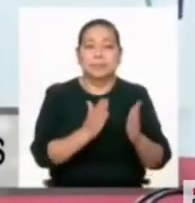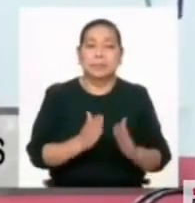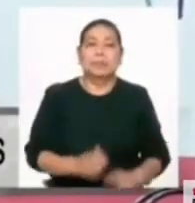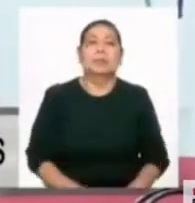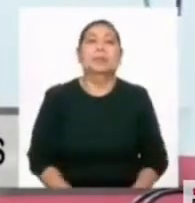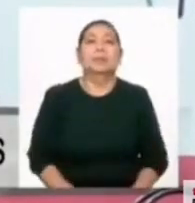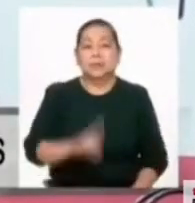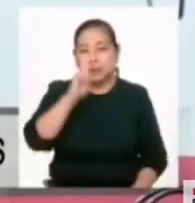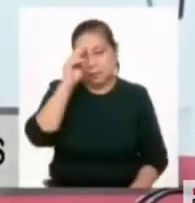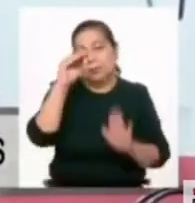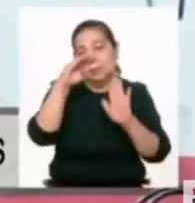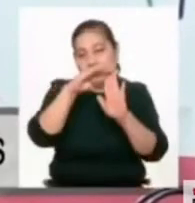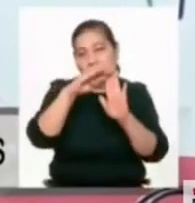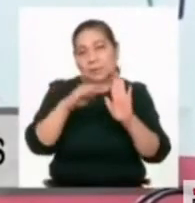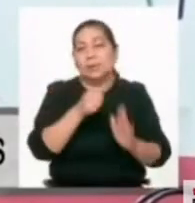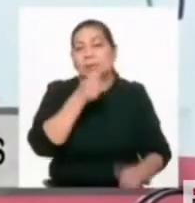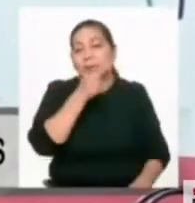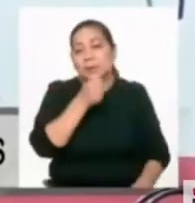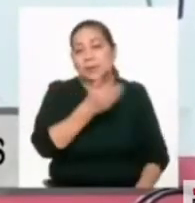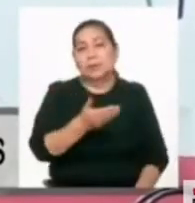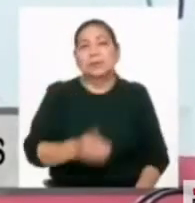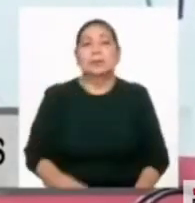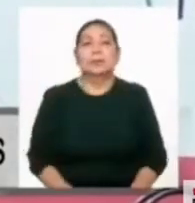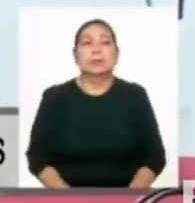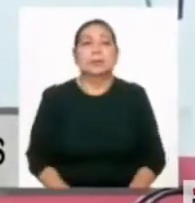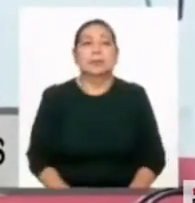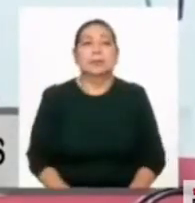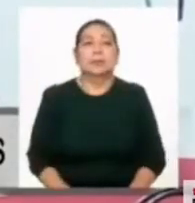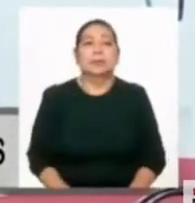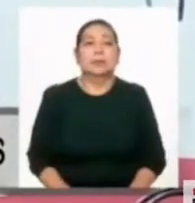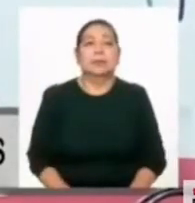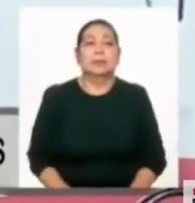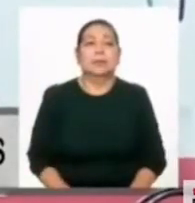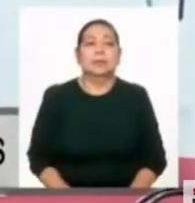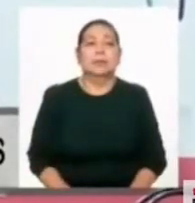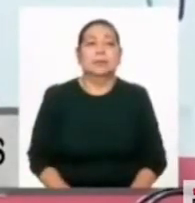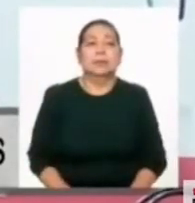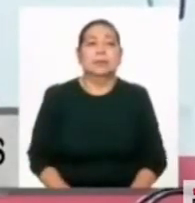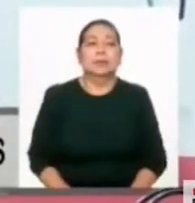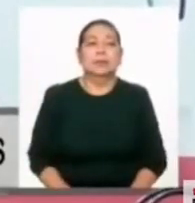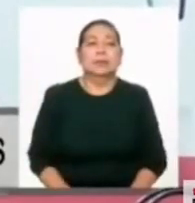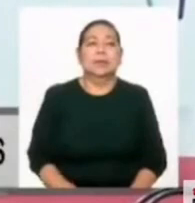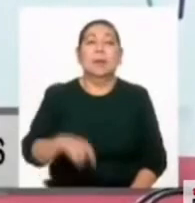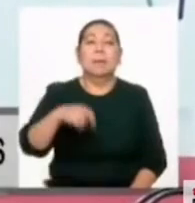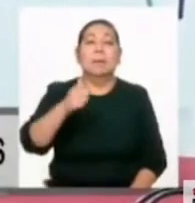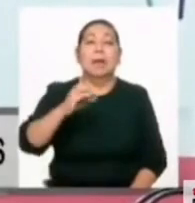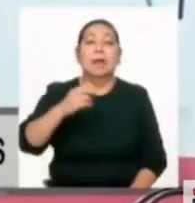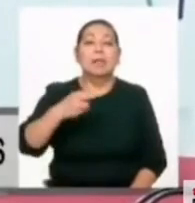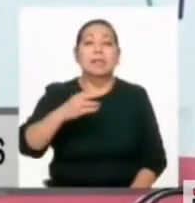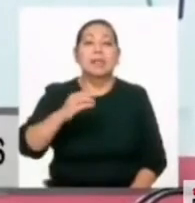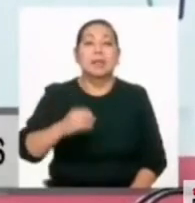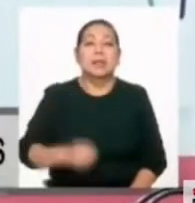medio. Respetemos el orden. A continuación, Gormalca. ¿Cómo van a buscar, por favor, del señor Bruno Pacheco, en todo caso? ¿Cómo